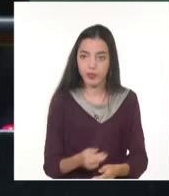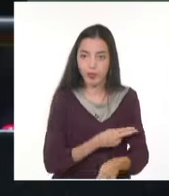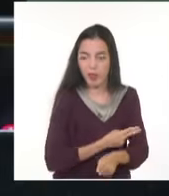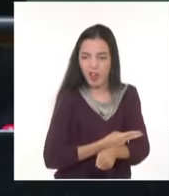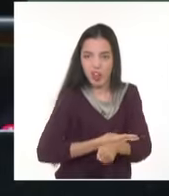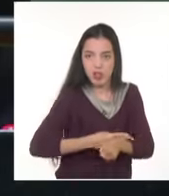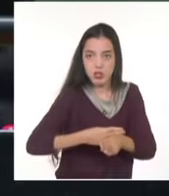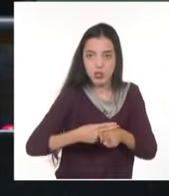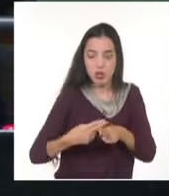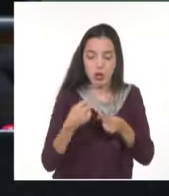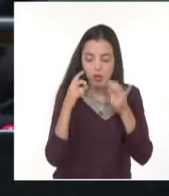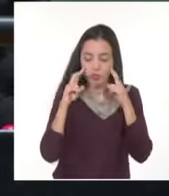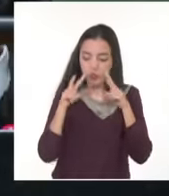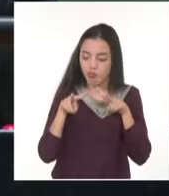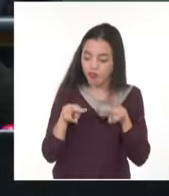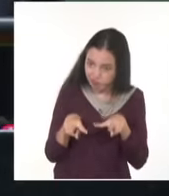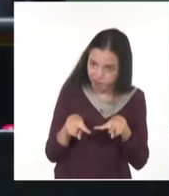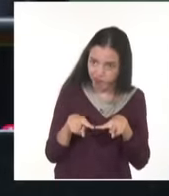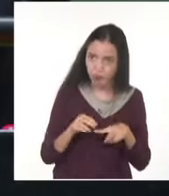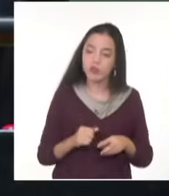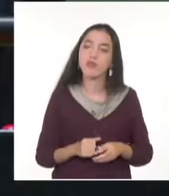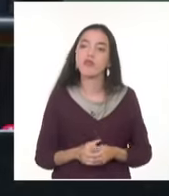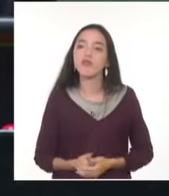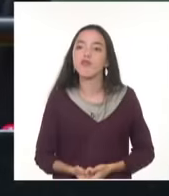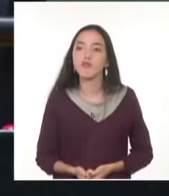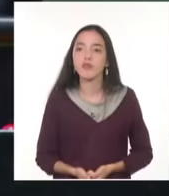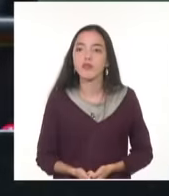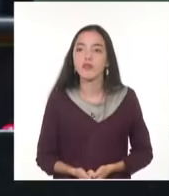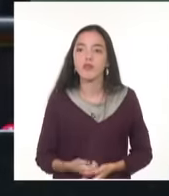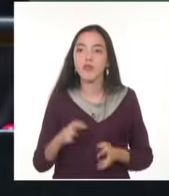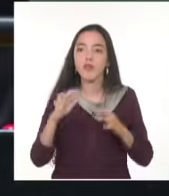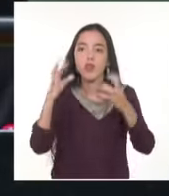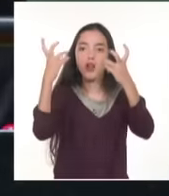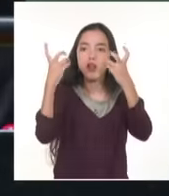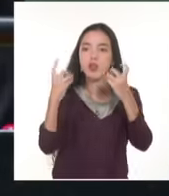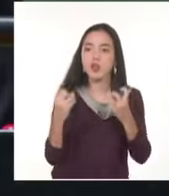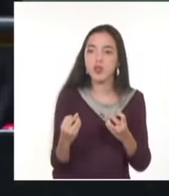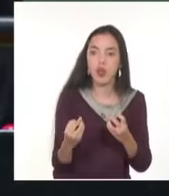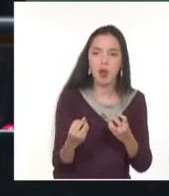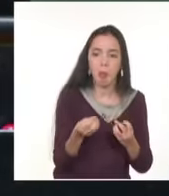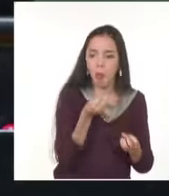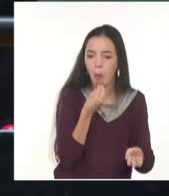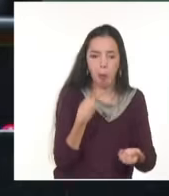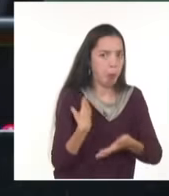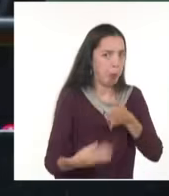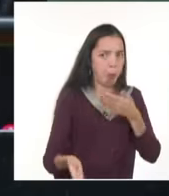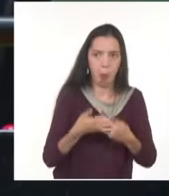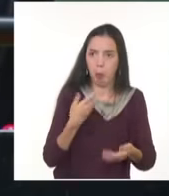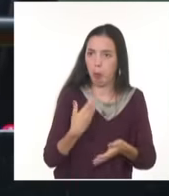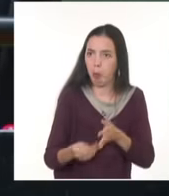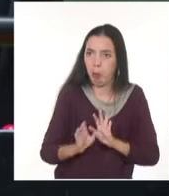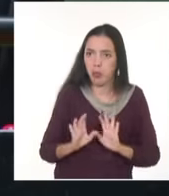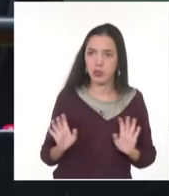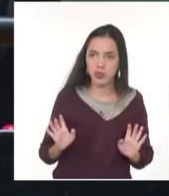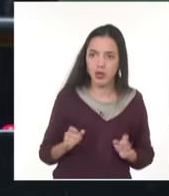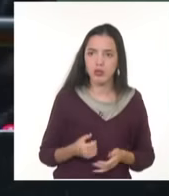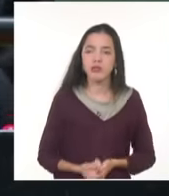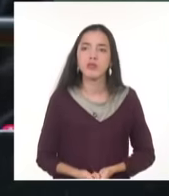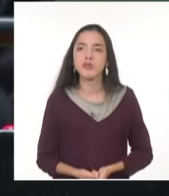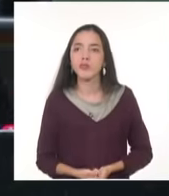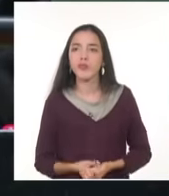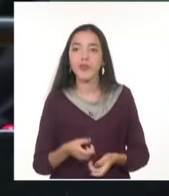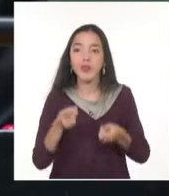mostrado que sin importar el resultado de estas elecciones, los políticos y